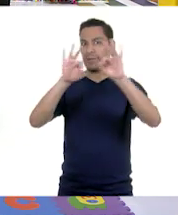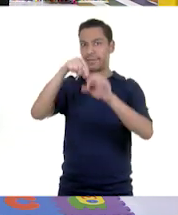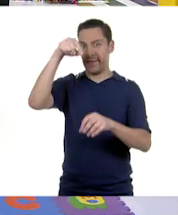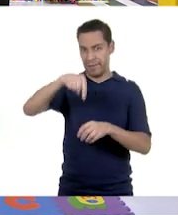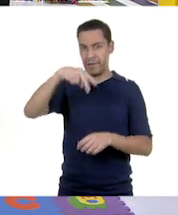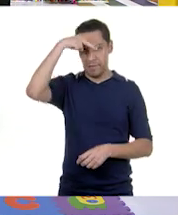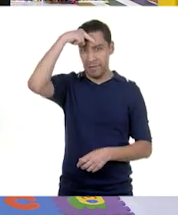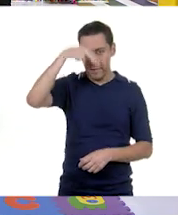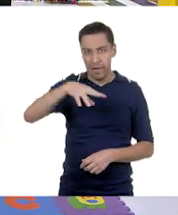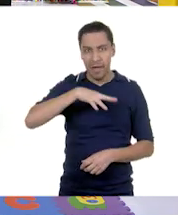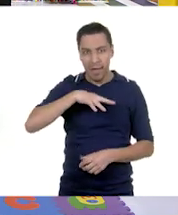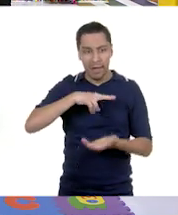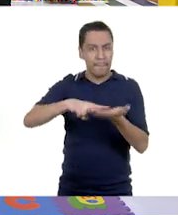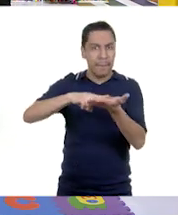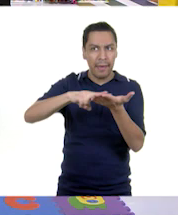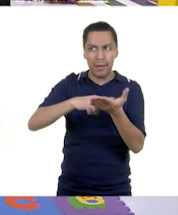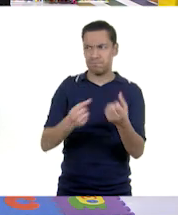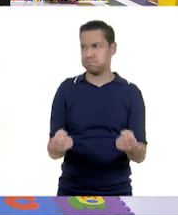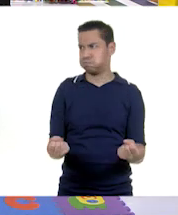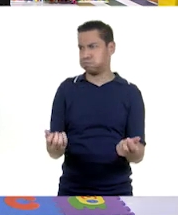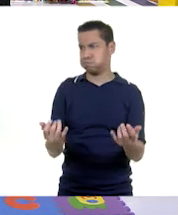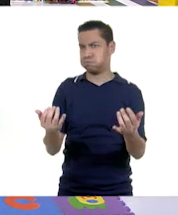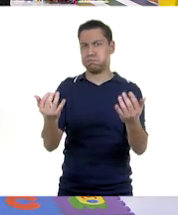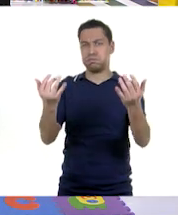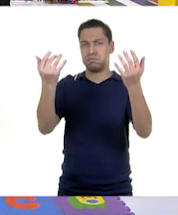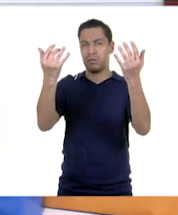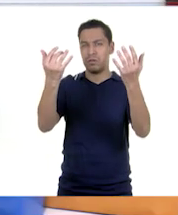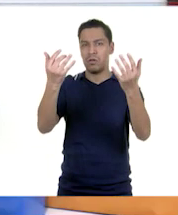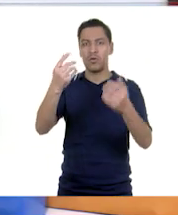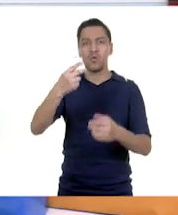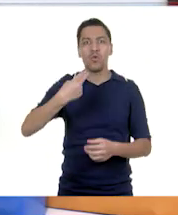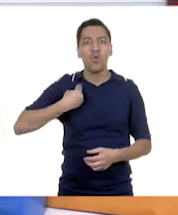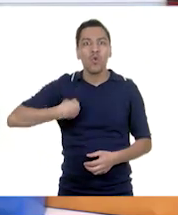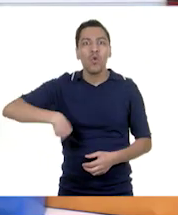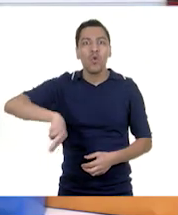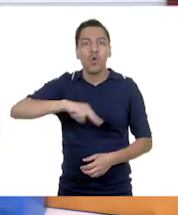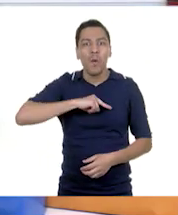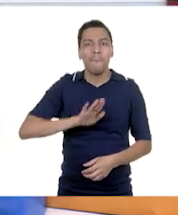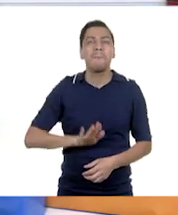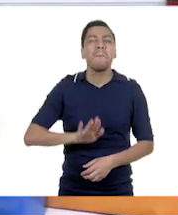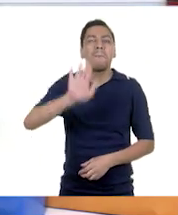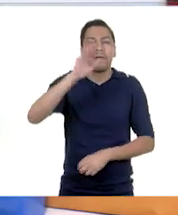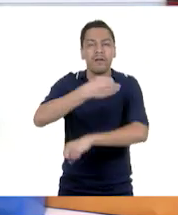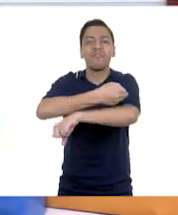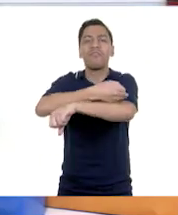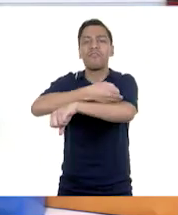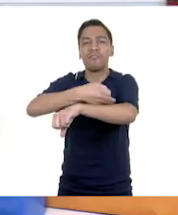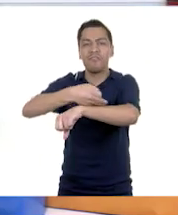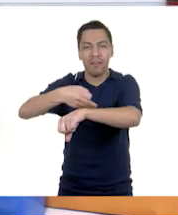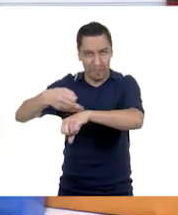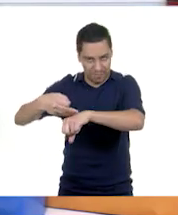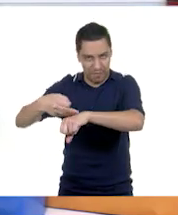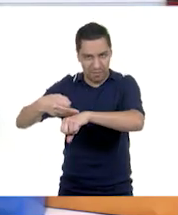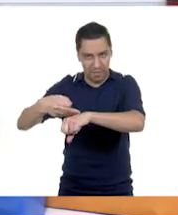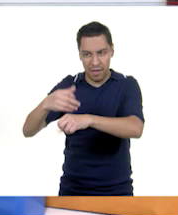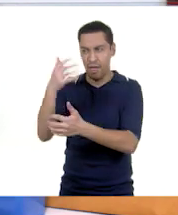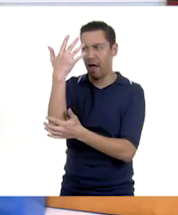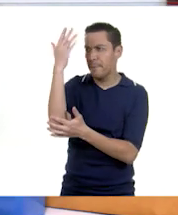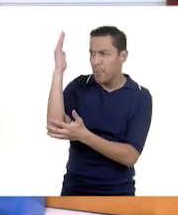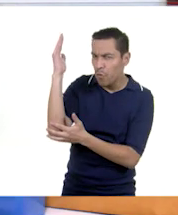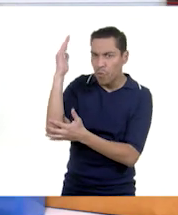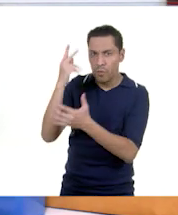nuestro país! Exactamente, y hay una frase que me gustó mucho, somos parientes. ¿Cómo tratarían ustedes allá en casa a